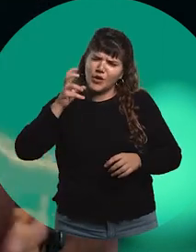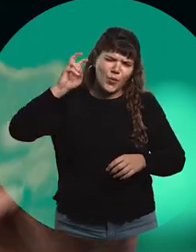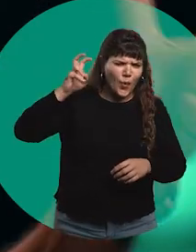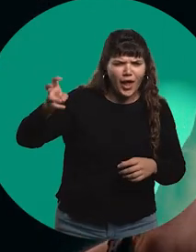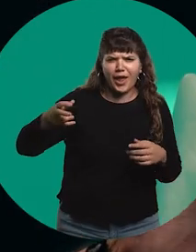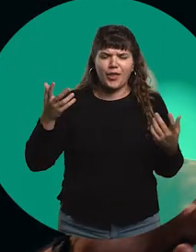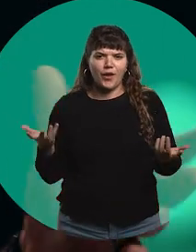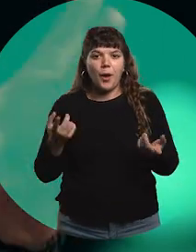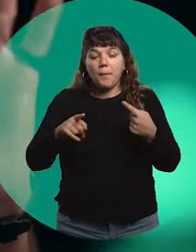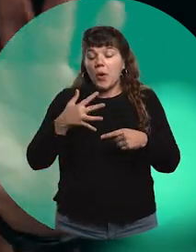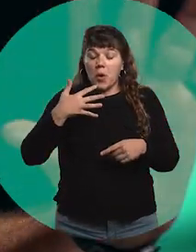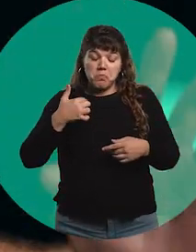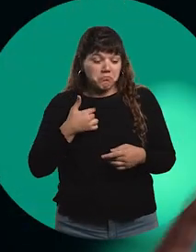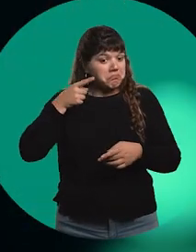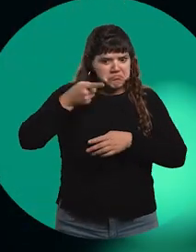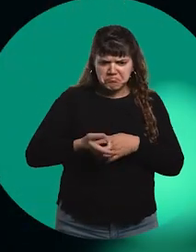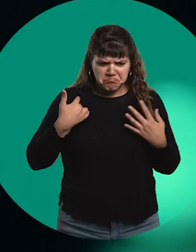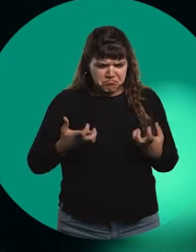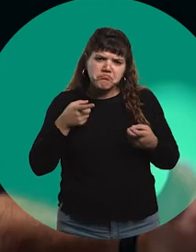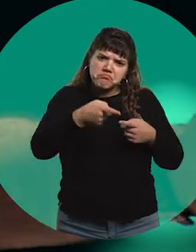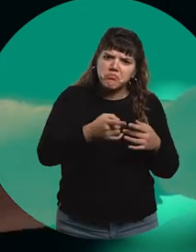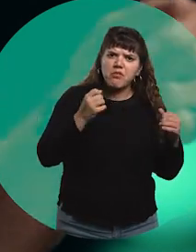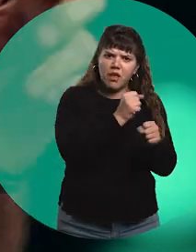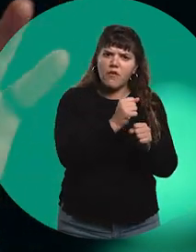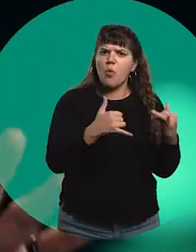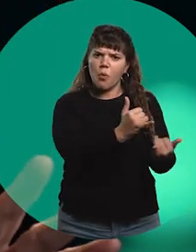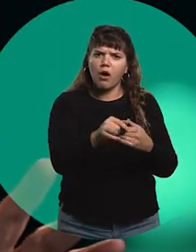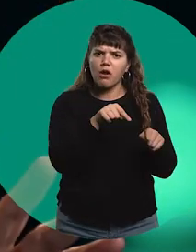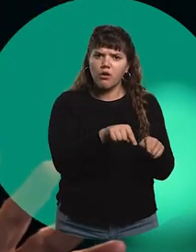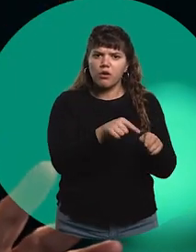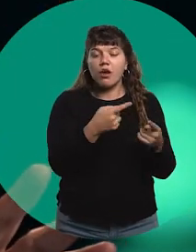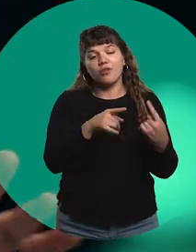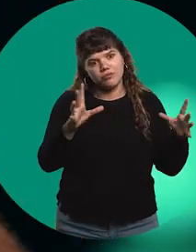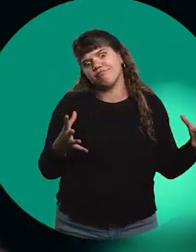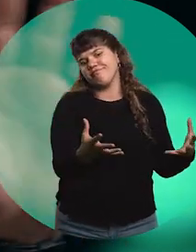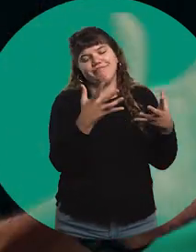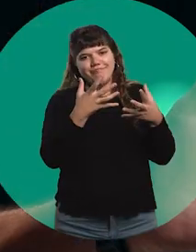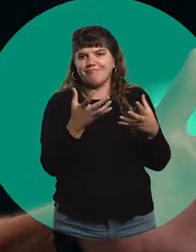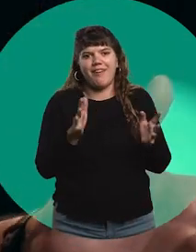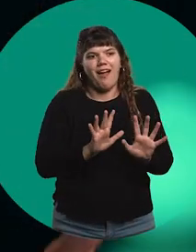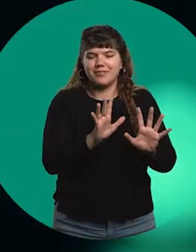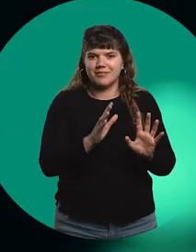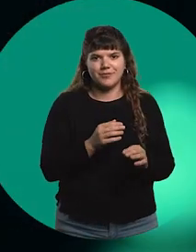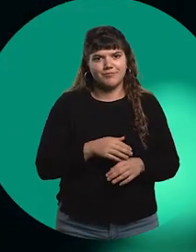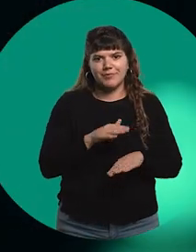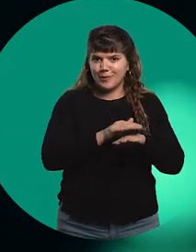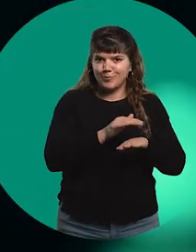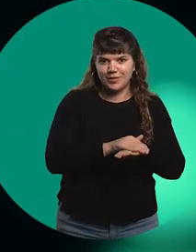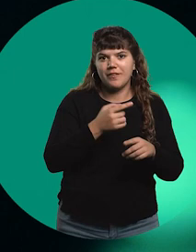bochinche, tiene ruido, ¿verdad? Y si vos decidís trabajar con el juego, bueno, tenés que tomar todo ese paquete y la institución debe estar